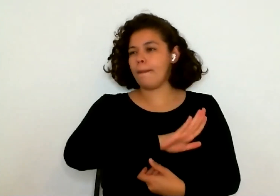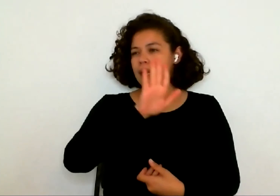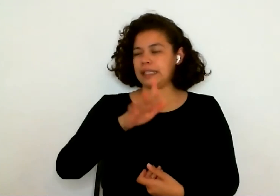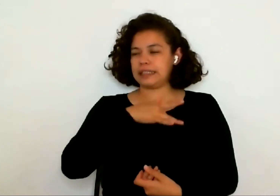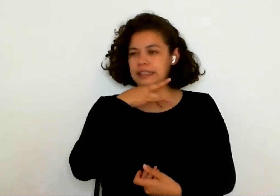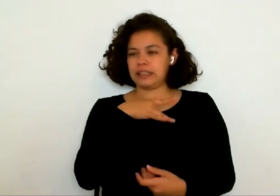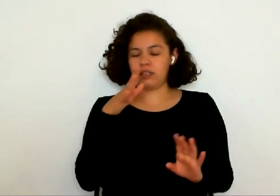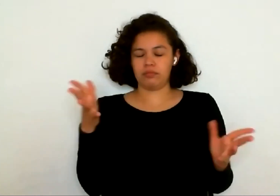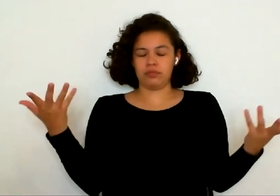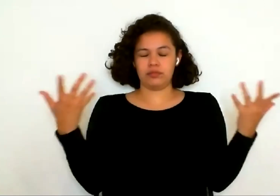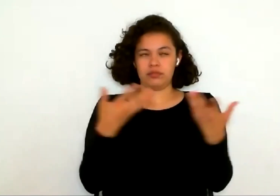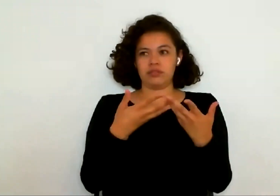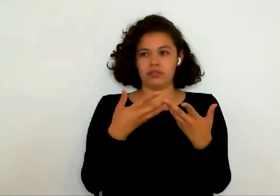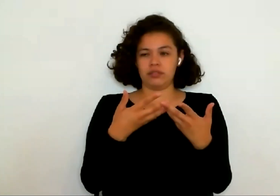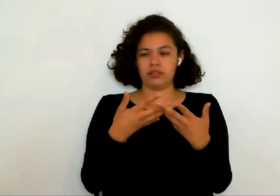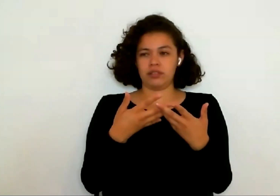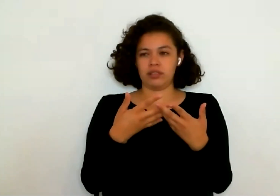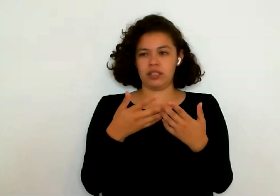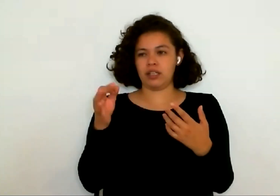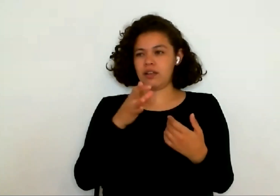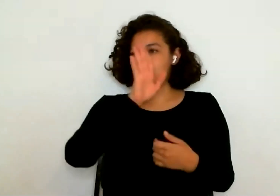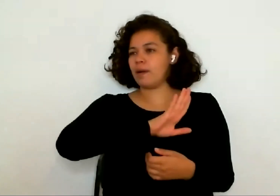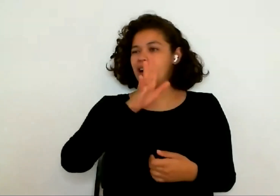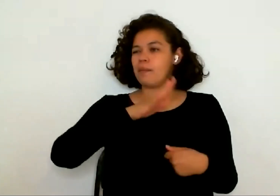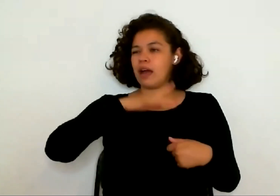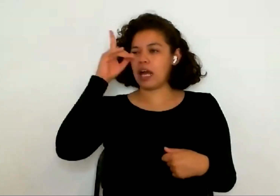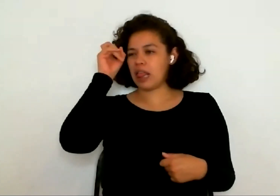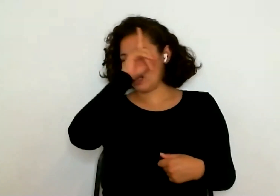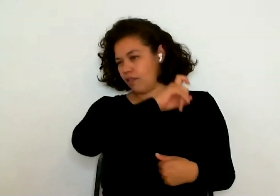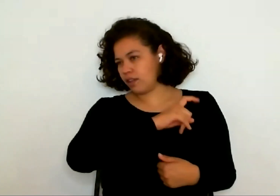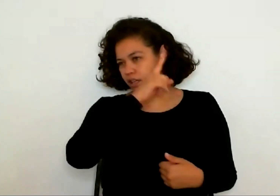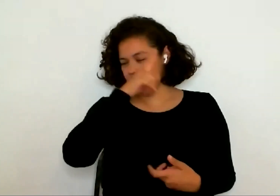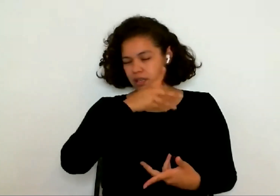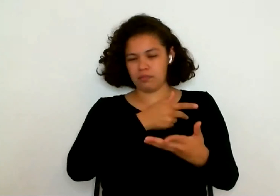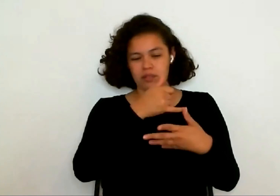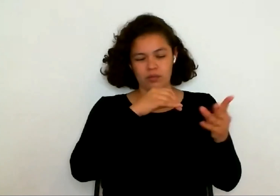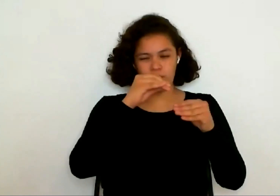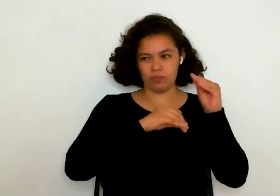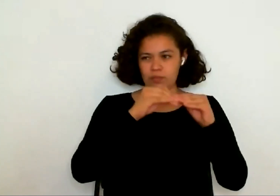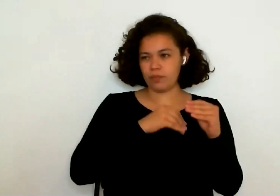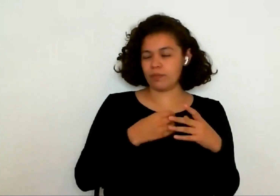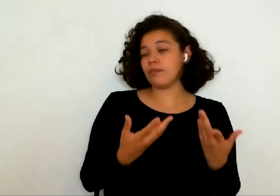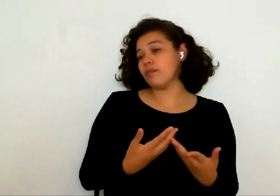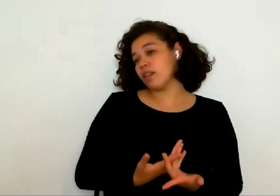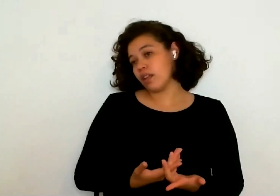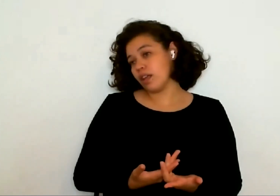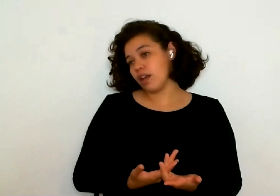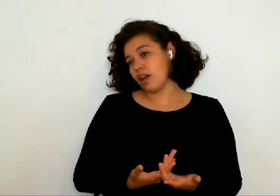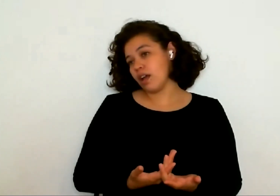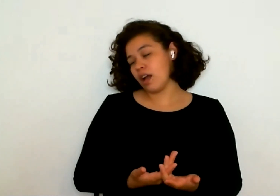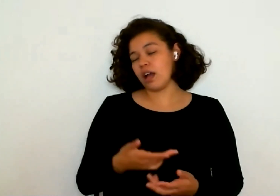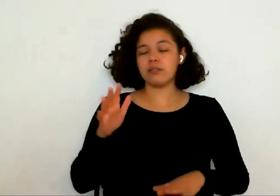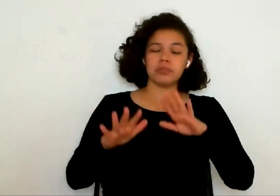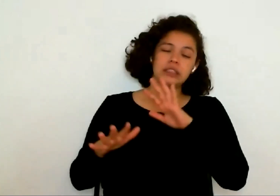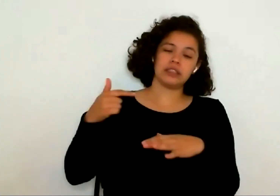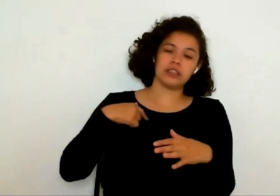de lo que podría parecer más complicado en la elaboración del proyecto y que a veces explicarlo, ¿no? En